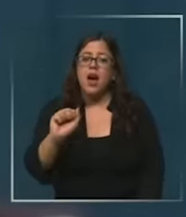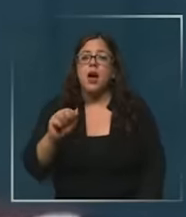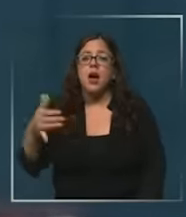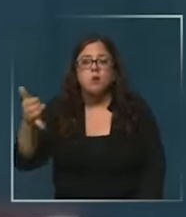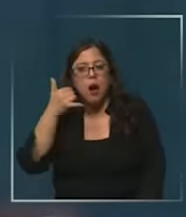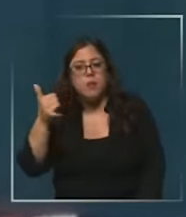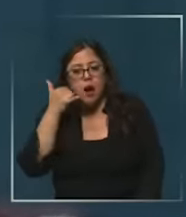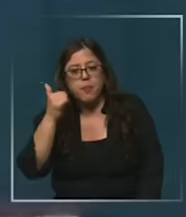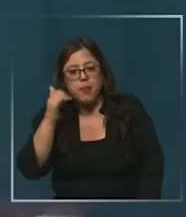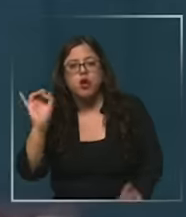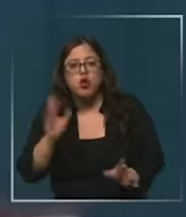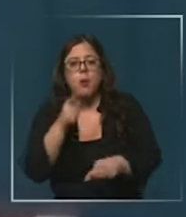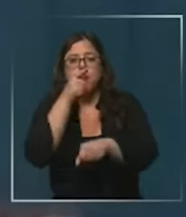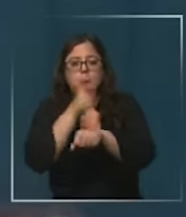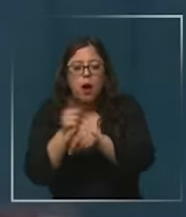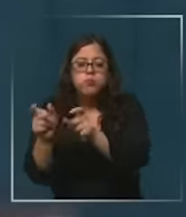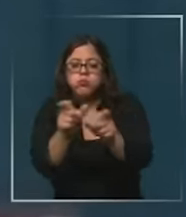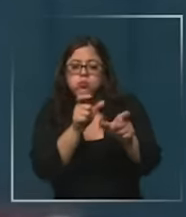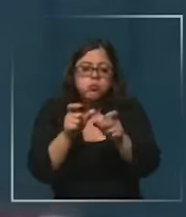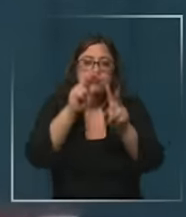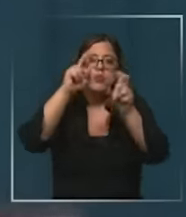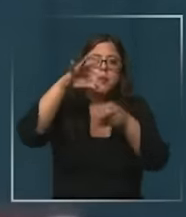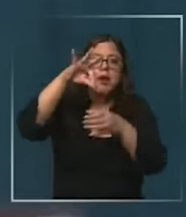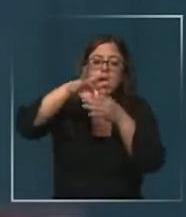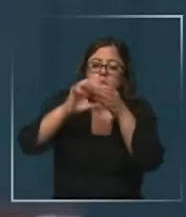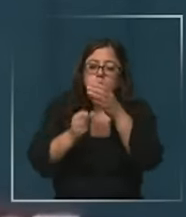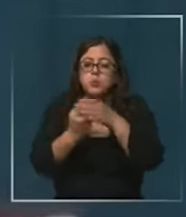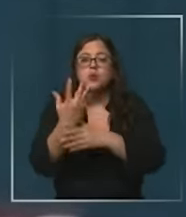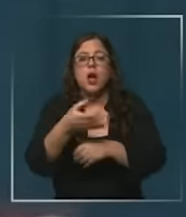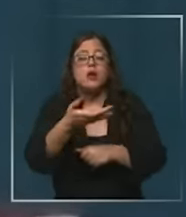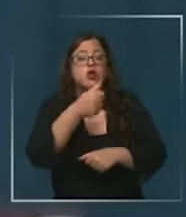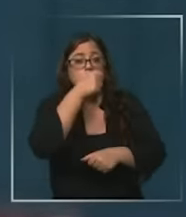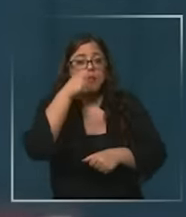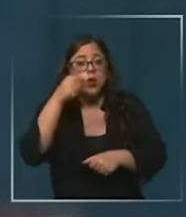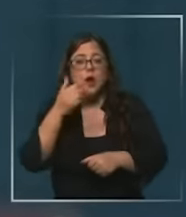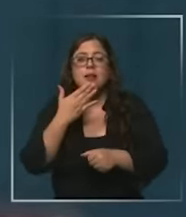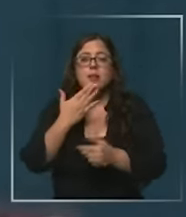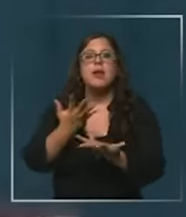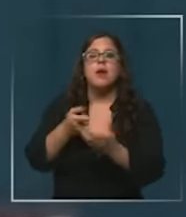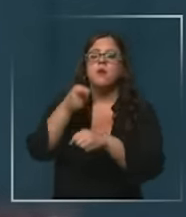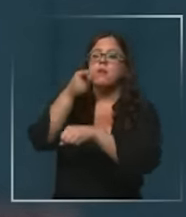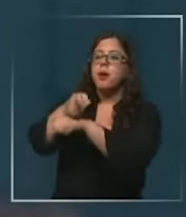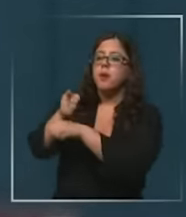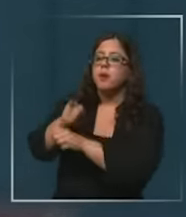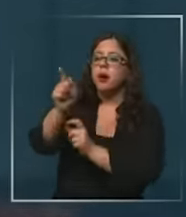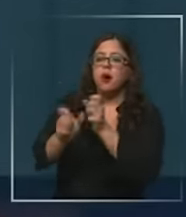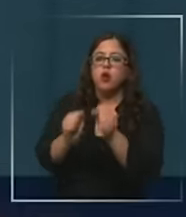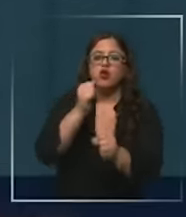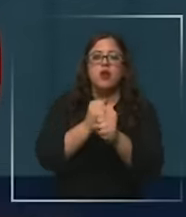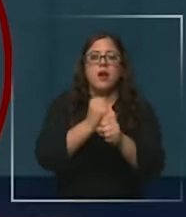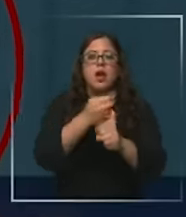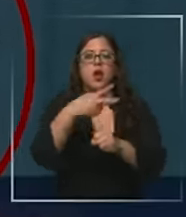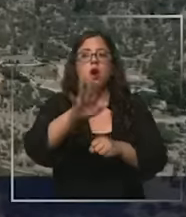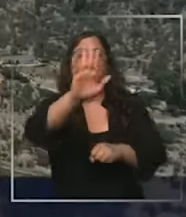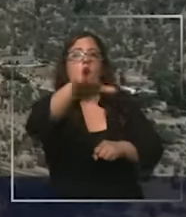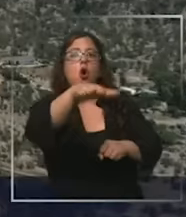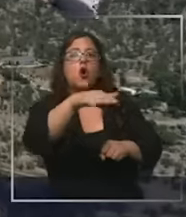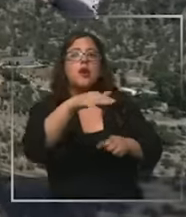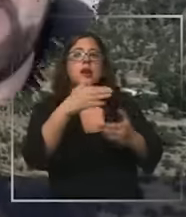era para dar órdenes, monitorear la producción de droga y establecer instrucciones a sus trabajadores. Oiga, ¿le puso